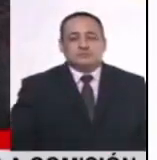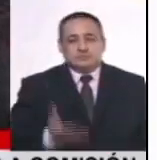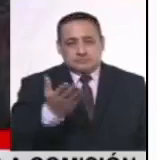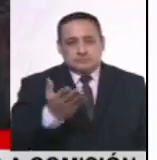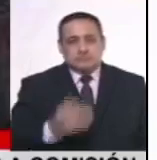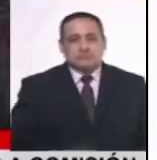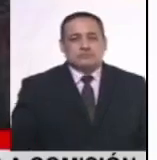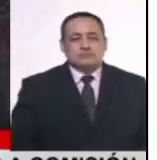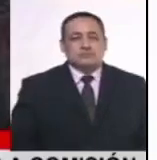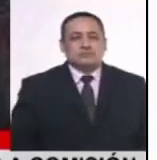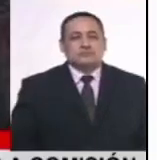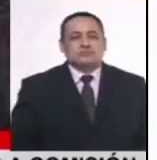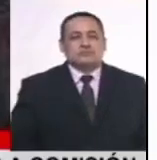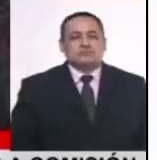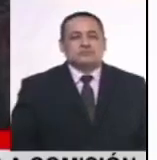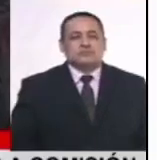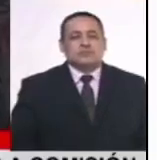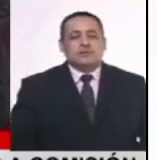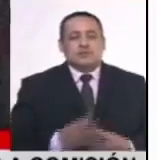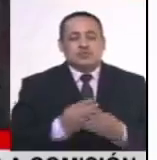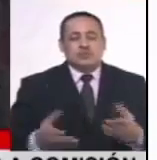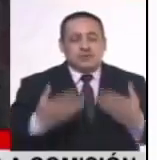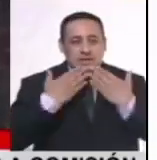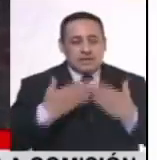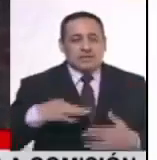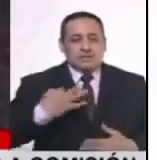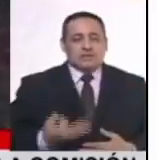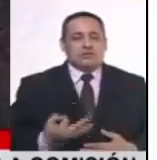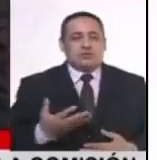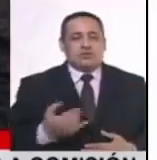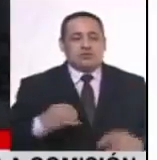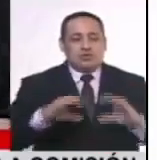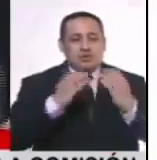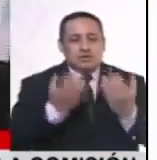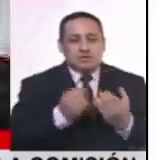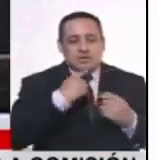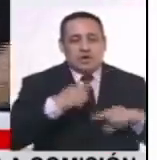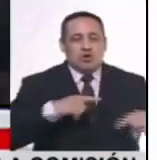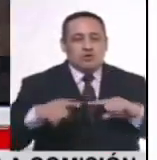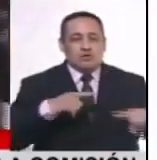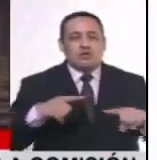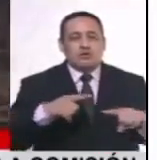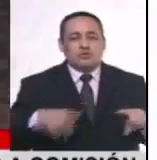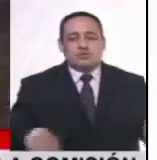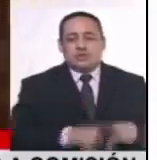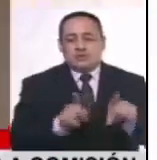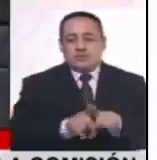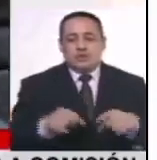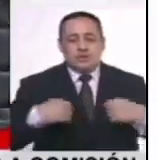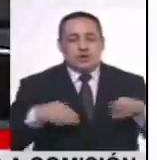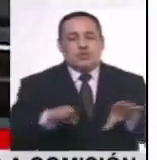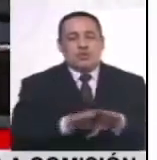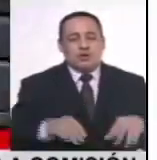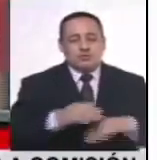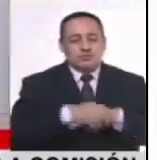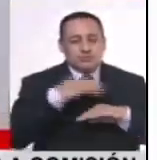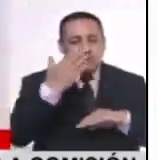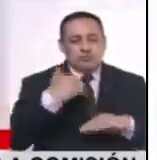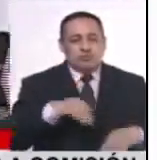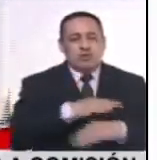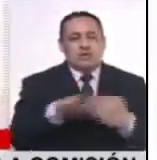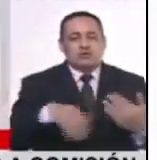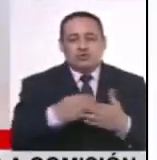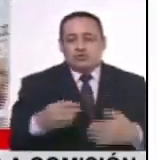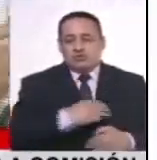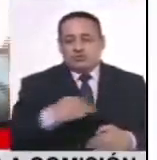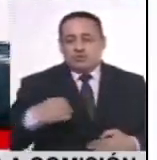Adelante, congresista. Muchas gracias, señor congresista coordinador. Y igualmente un saludo a todos los